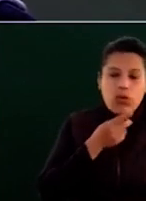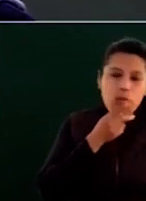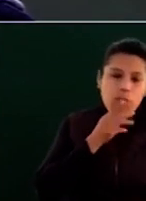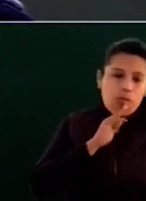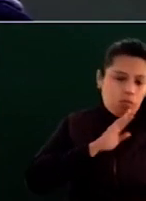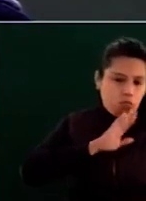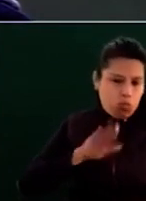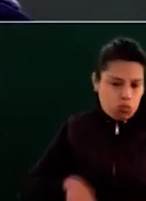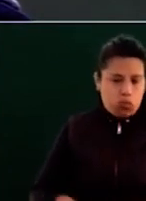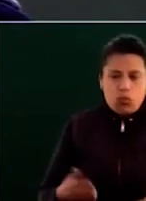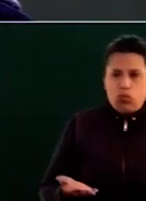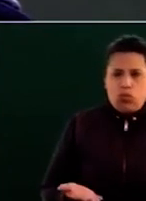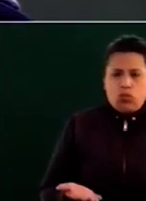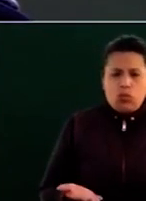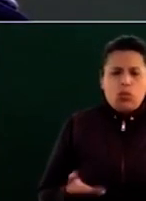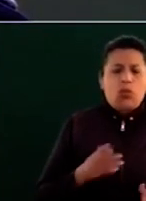Tengo